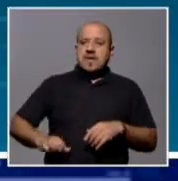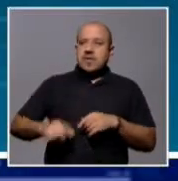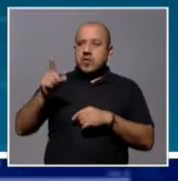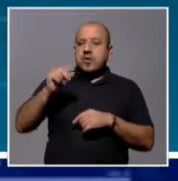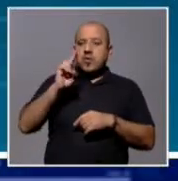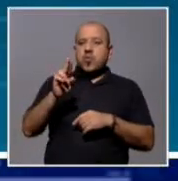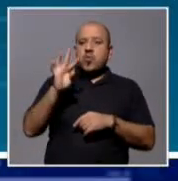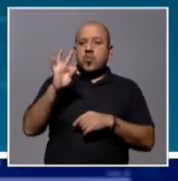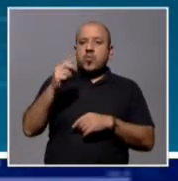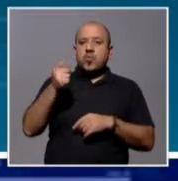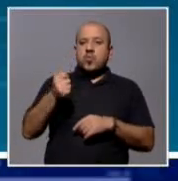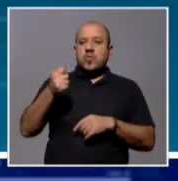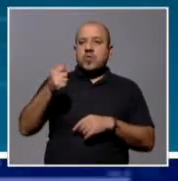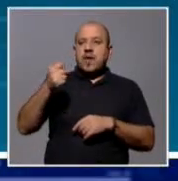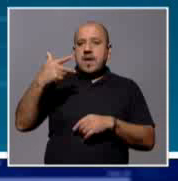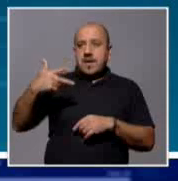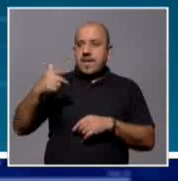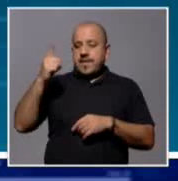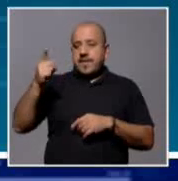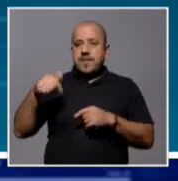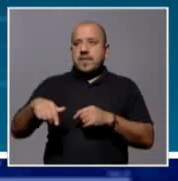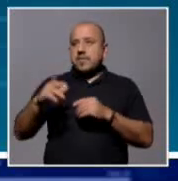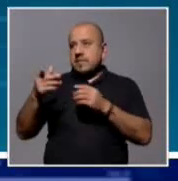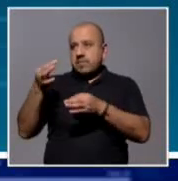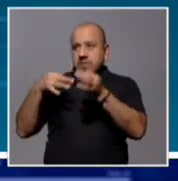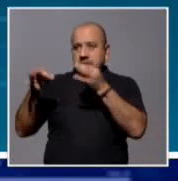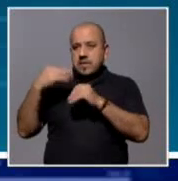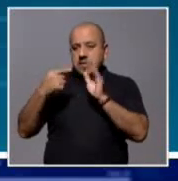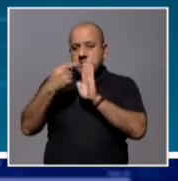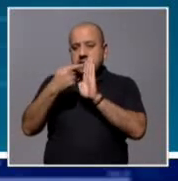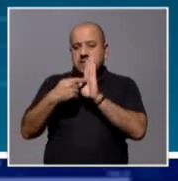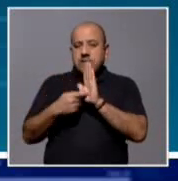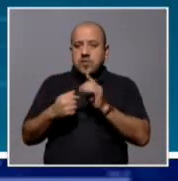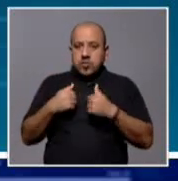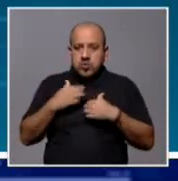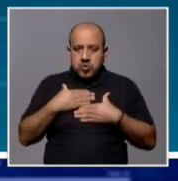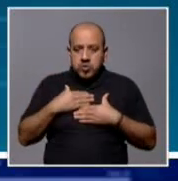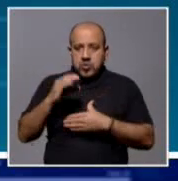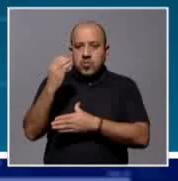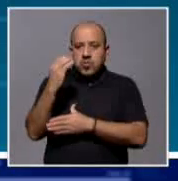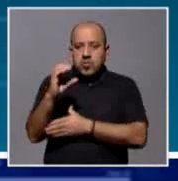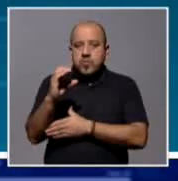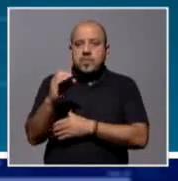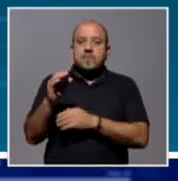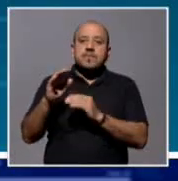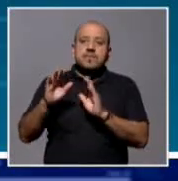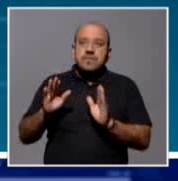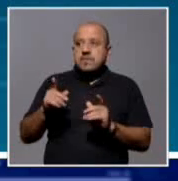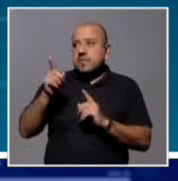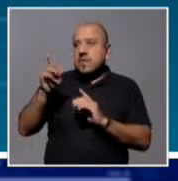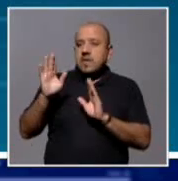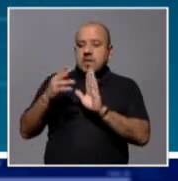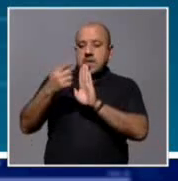general, el cual te da lineamientos, y bueno, nosotros como club, independientemente, siguiendo esos